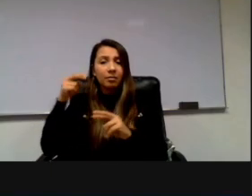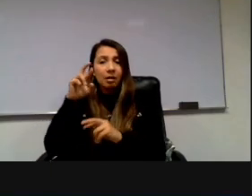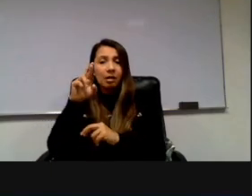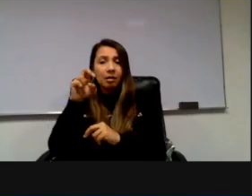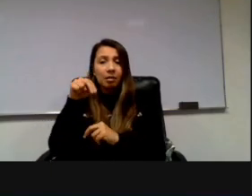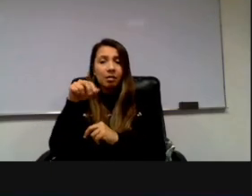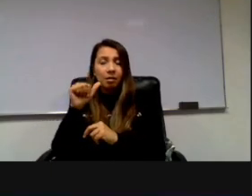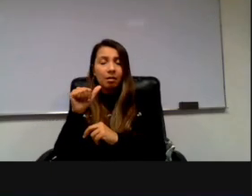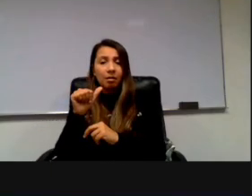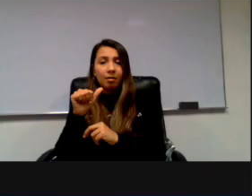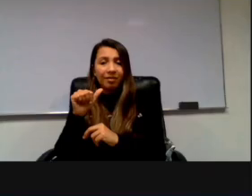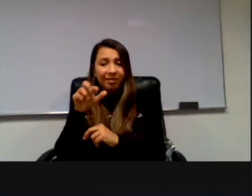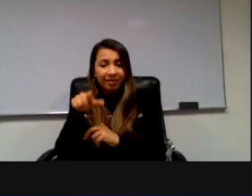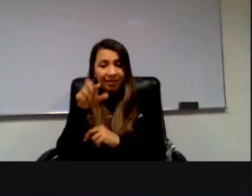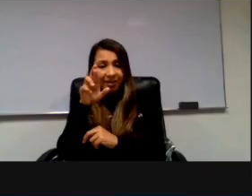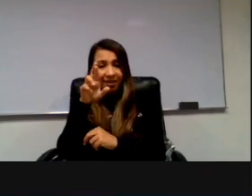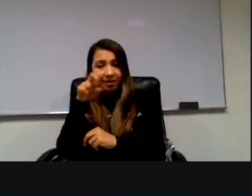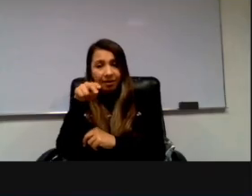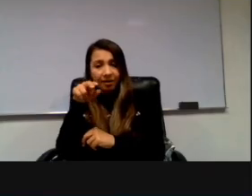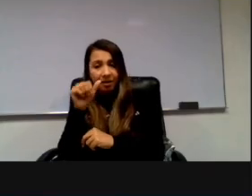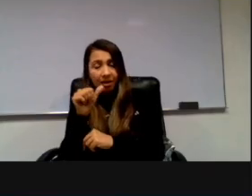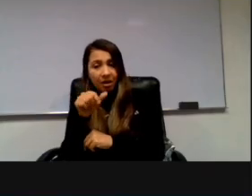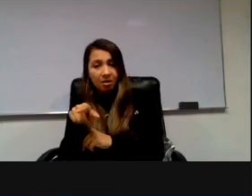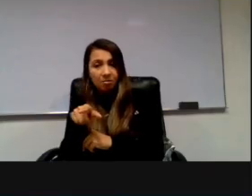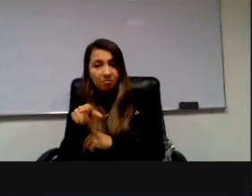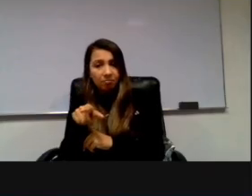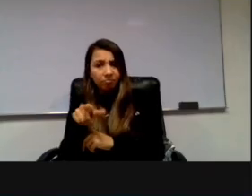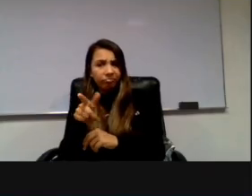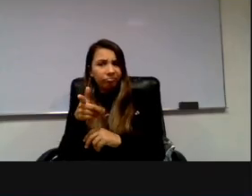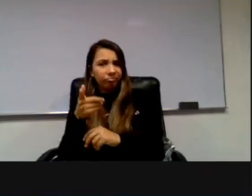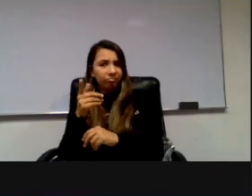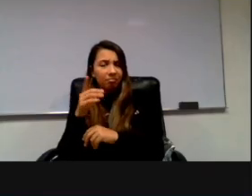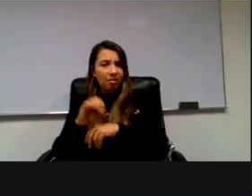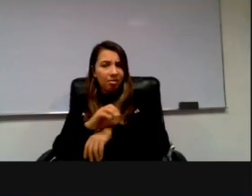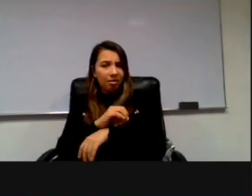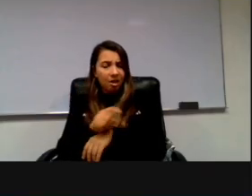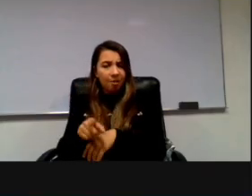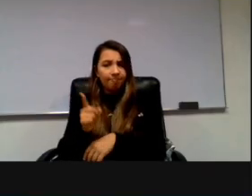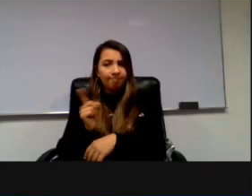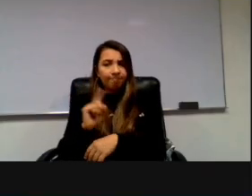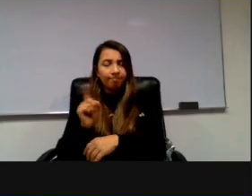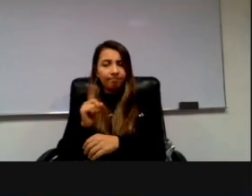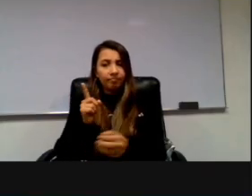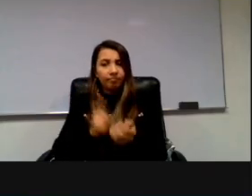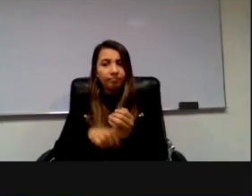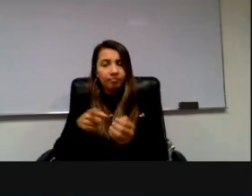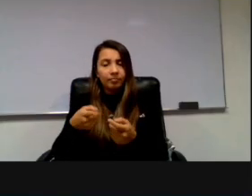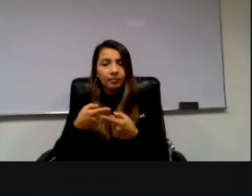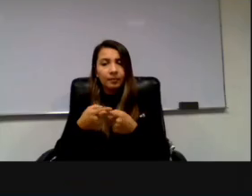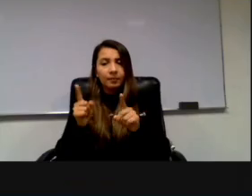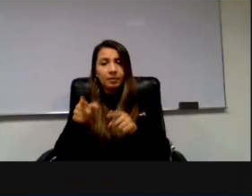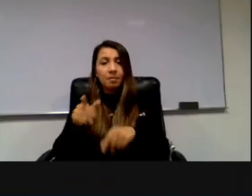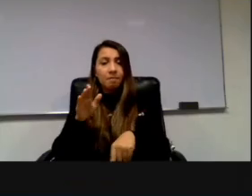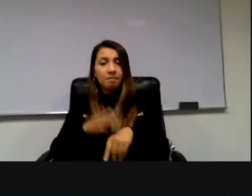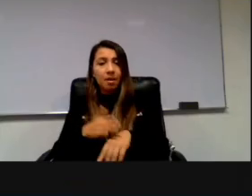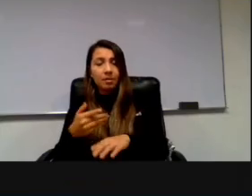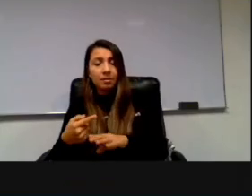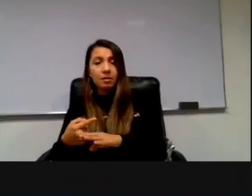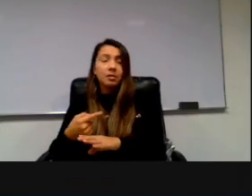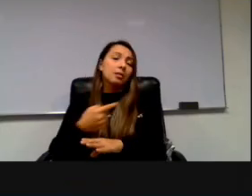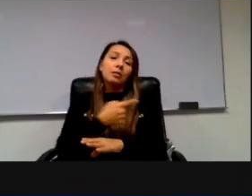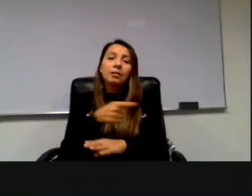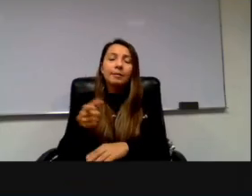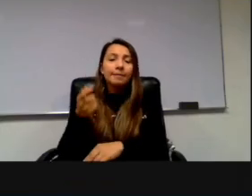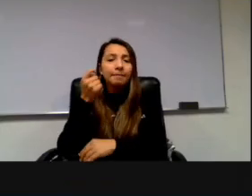genoma de RNA, entonces no podía haber sido tan complejo como una bacteria, ¿no? Y entonces ellos sugieren que era una entidad pues más primitiva, más parecida